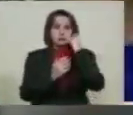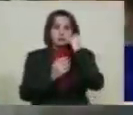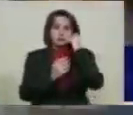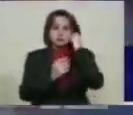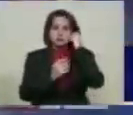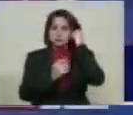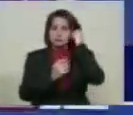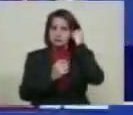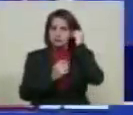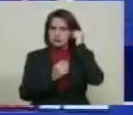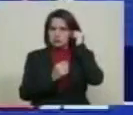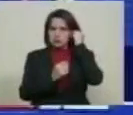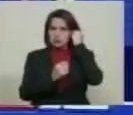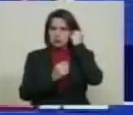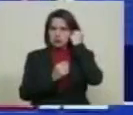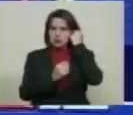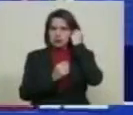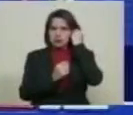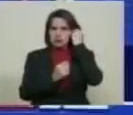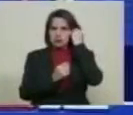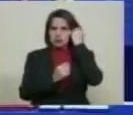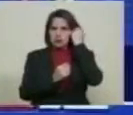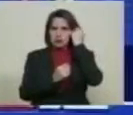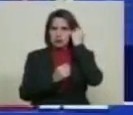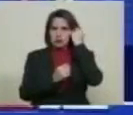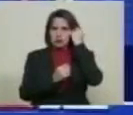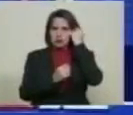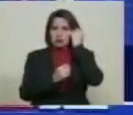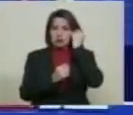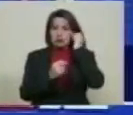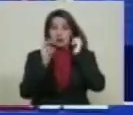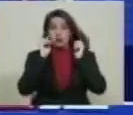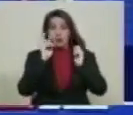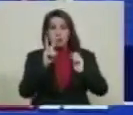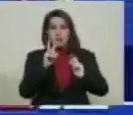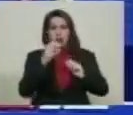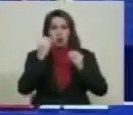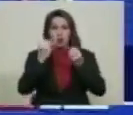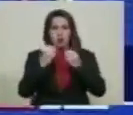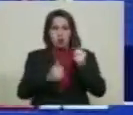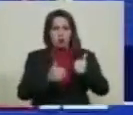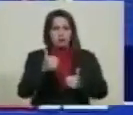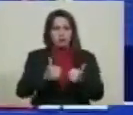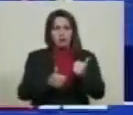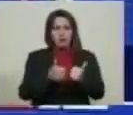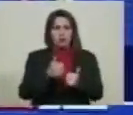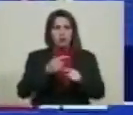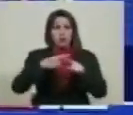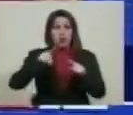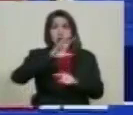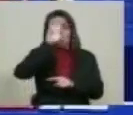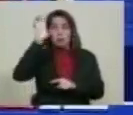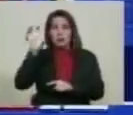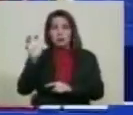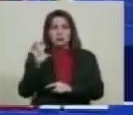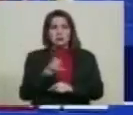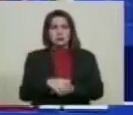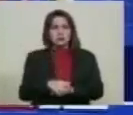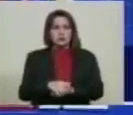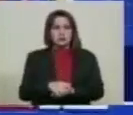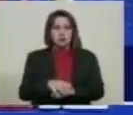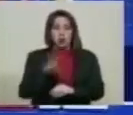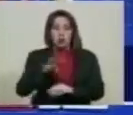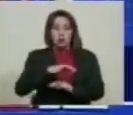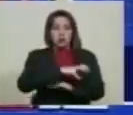ver la declaración de los candidatos y candidatas de los cuatro puntos